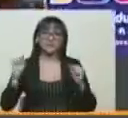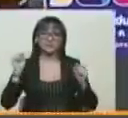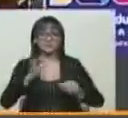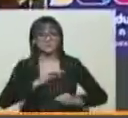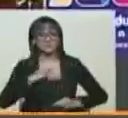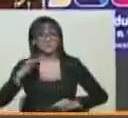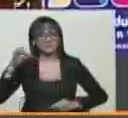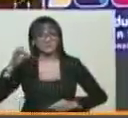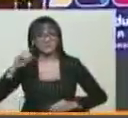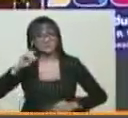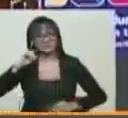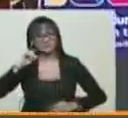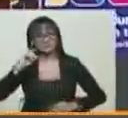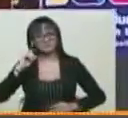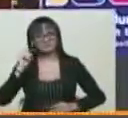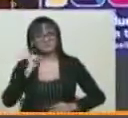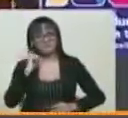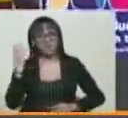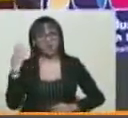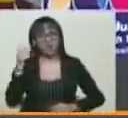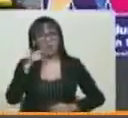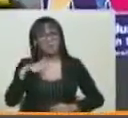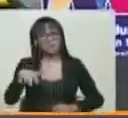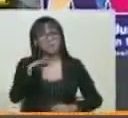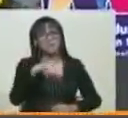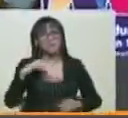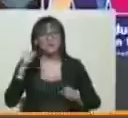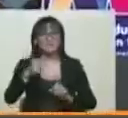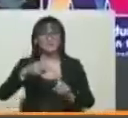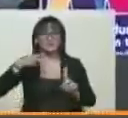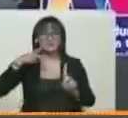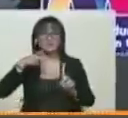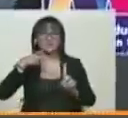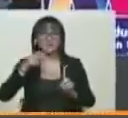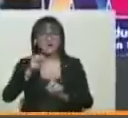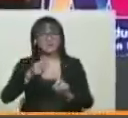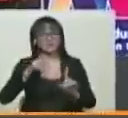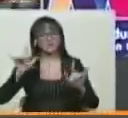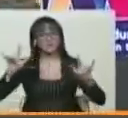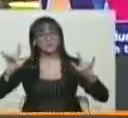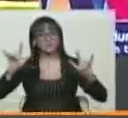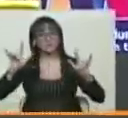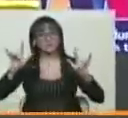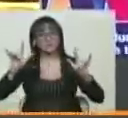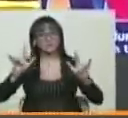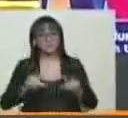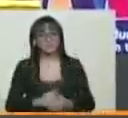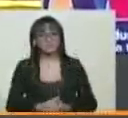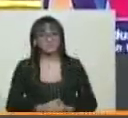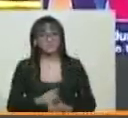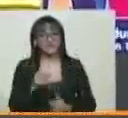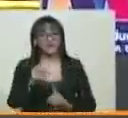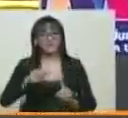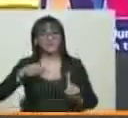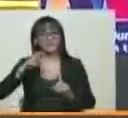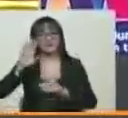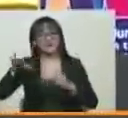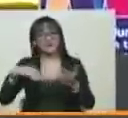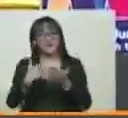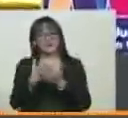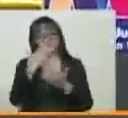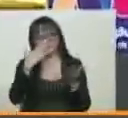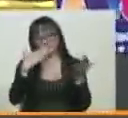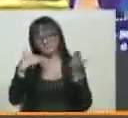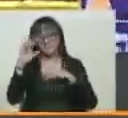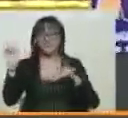espiritualidad ancestral del pueblo de Amazonas! ¡Amazonas, te amo! ¡Amazonas, hasta la victoria